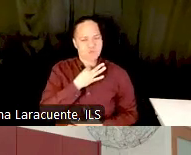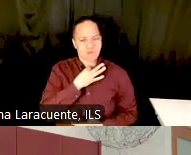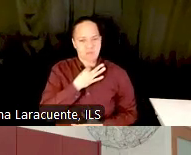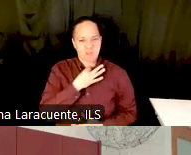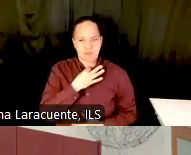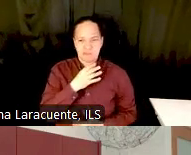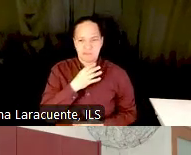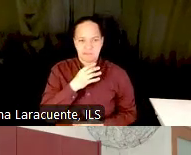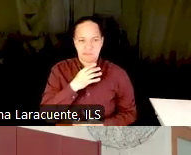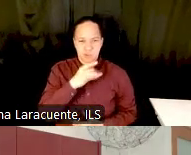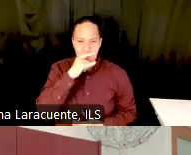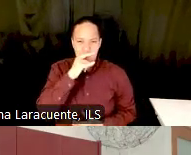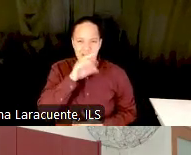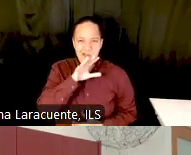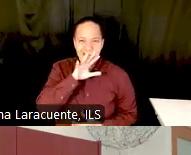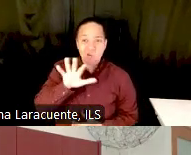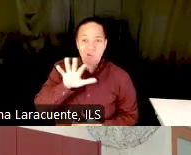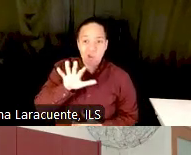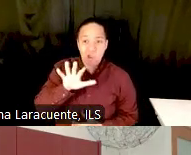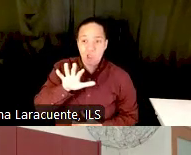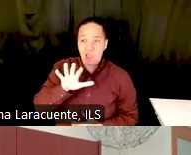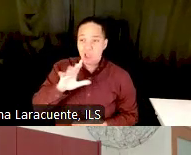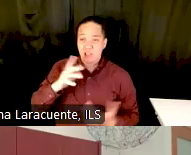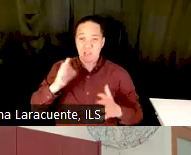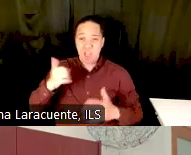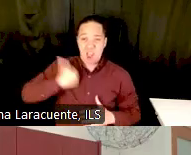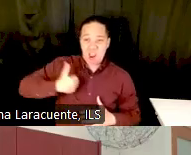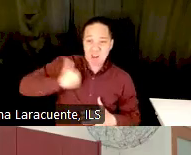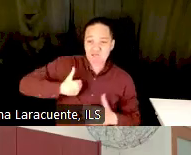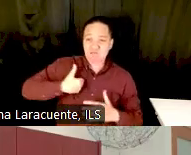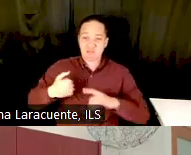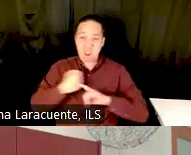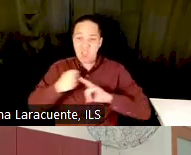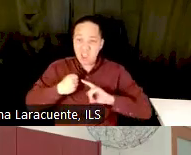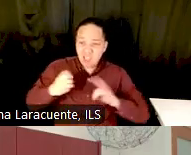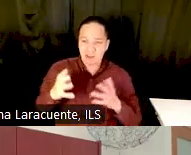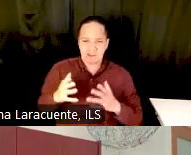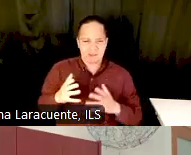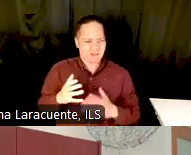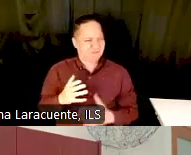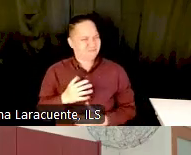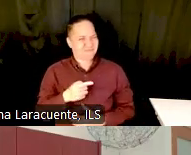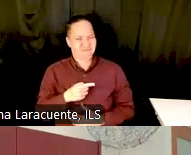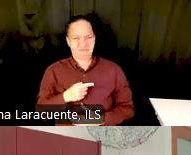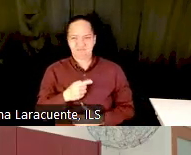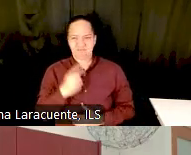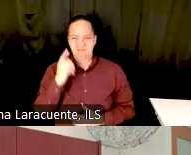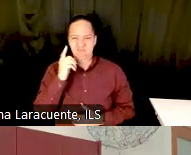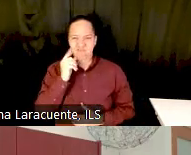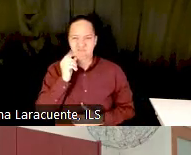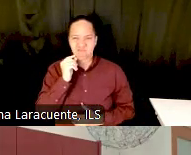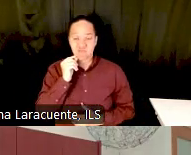niño de 5 años, ¡ay, está violento y agresivo! Y yo me quedo como que, pues